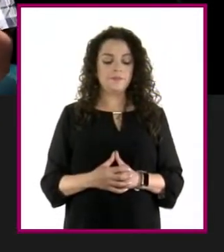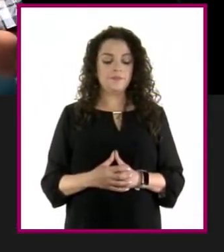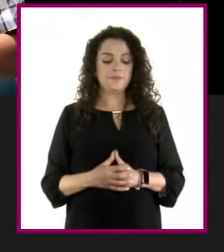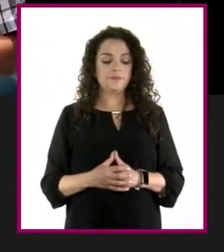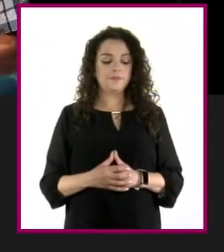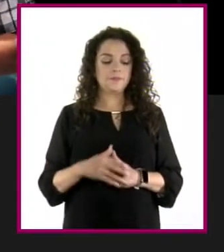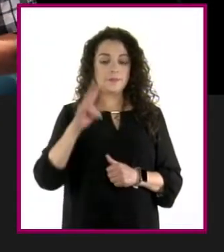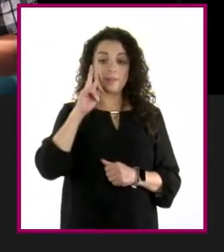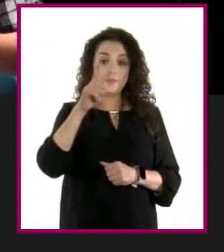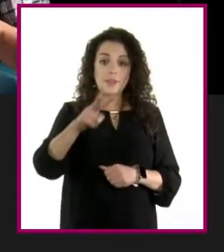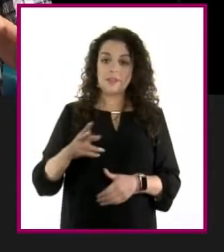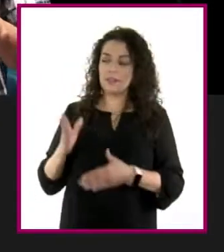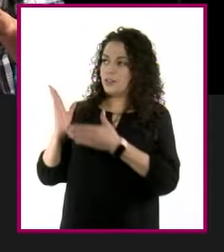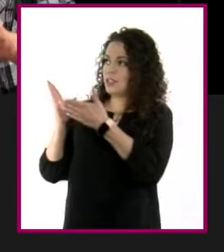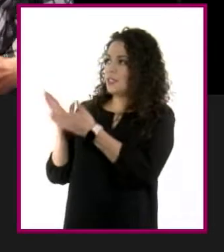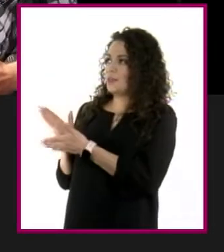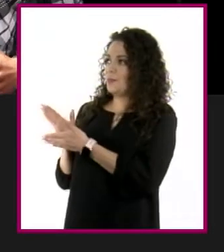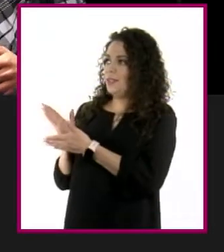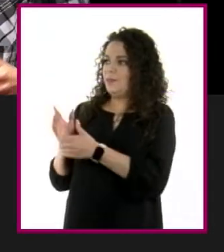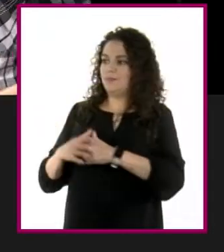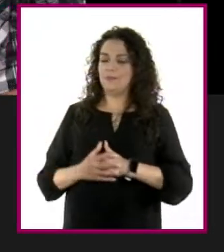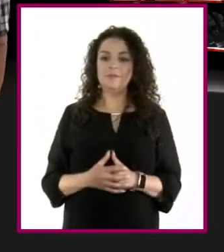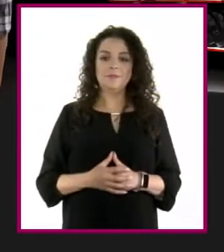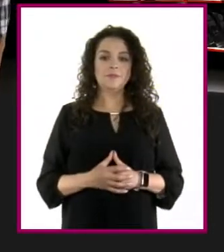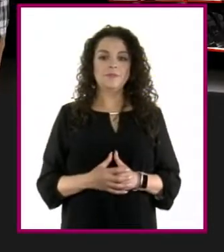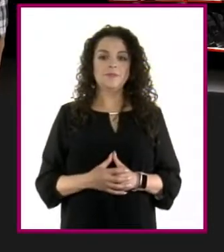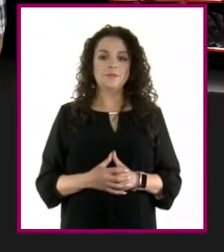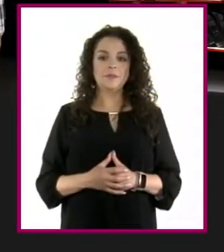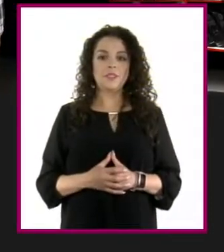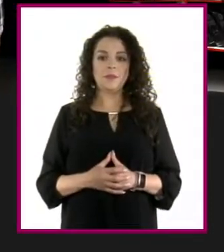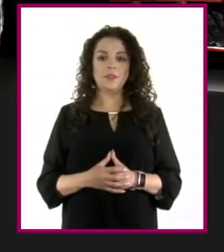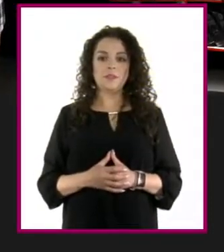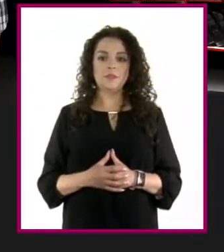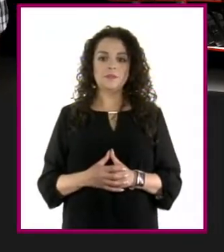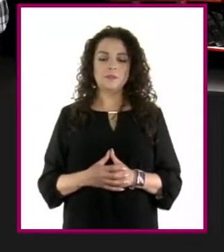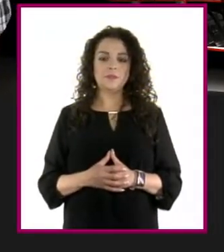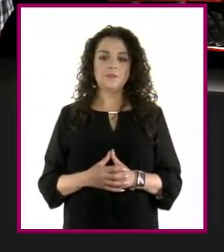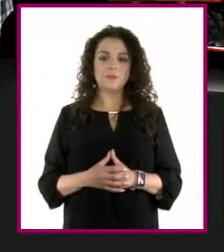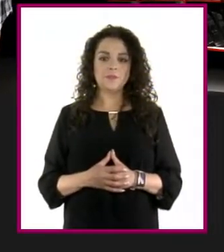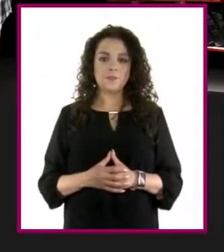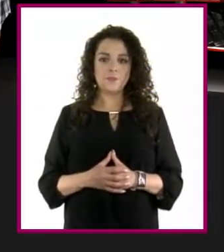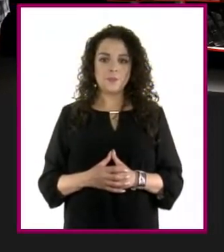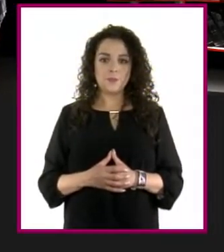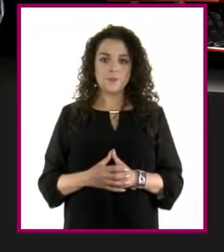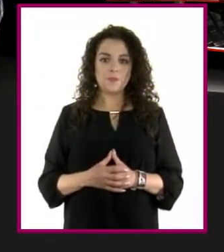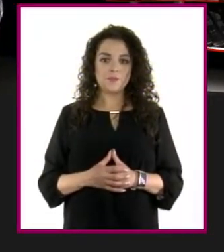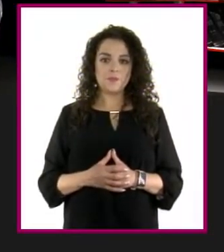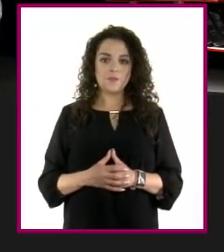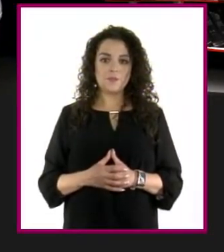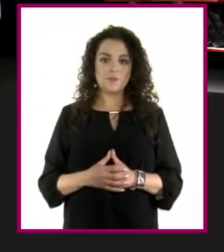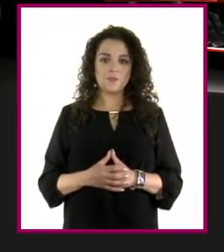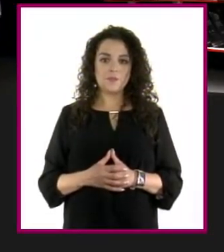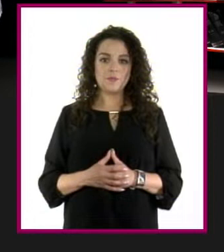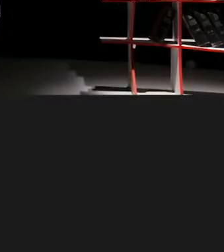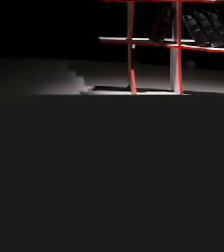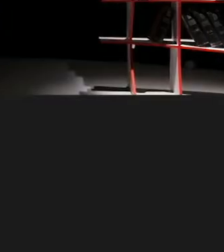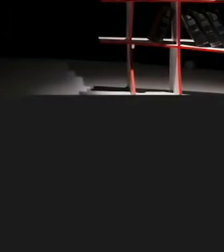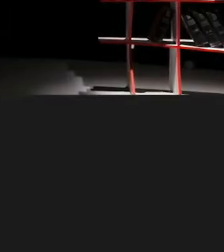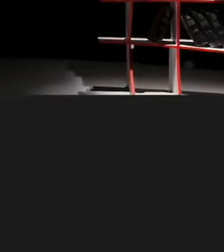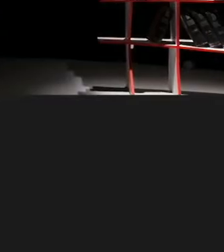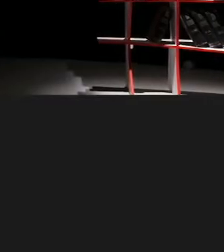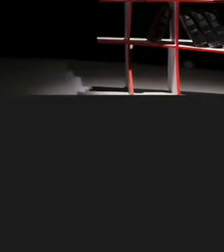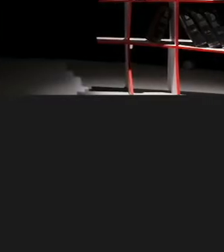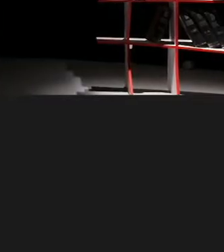Los hijos de un labrador estaban peleados. Su padre, a pesar de sus muchas recomendaciones,